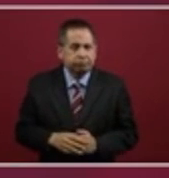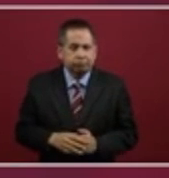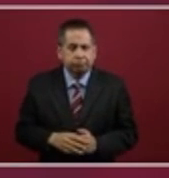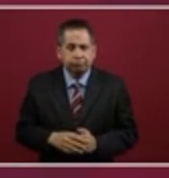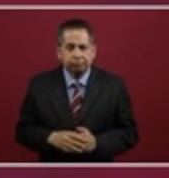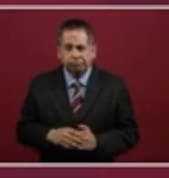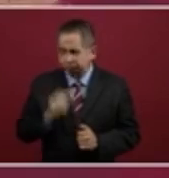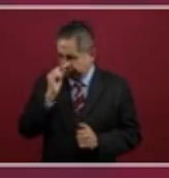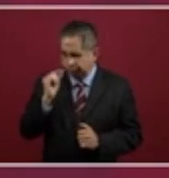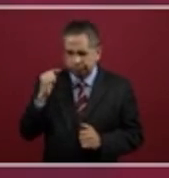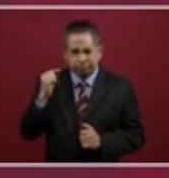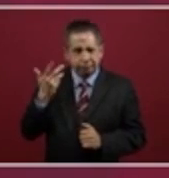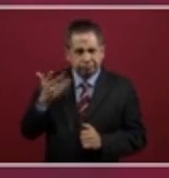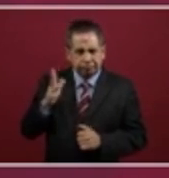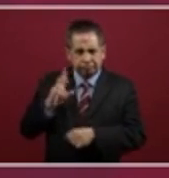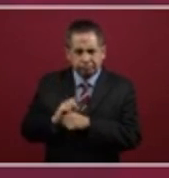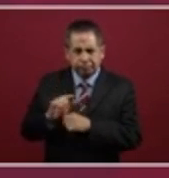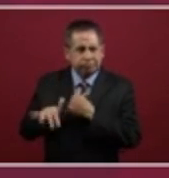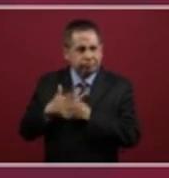10 días, 15 días.